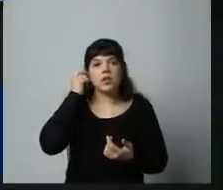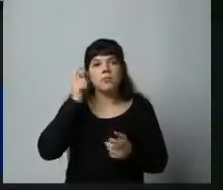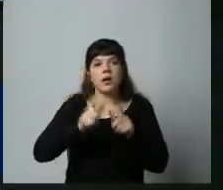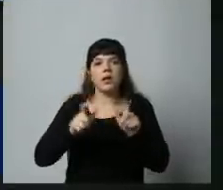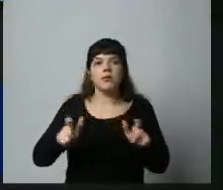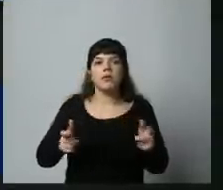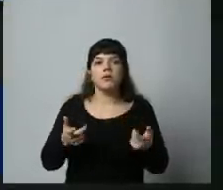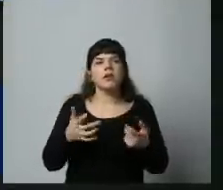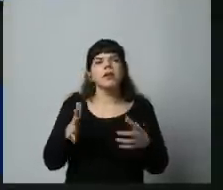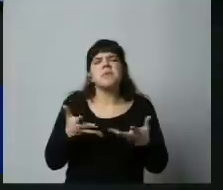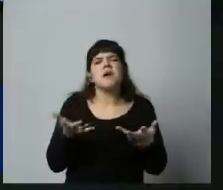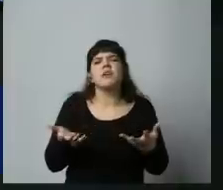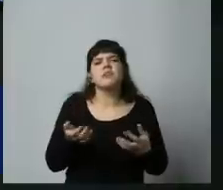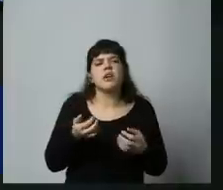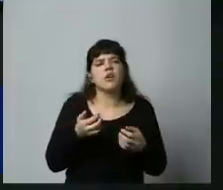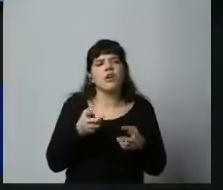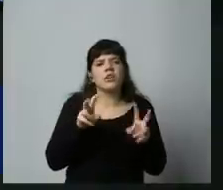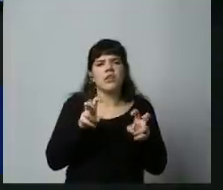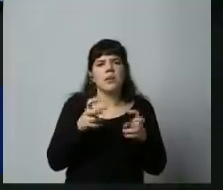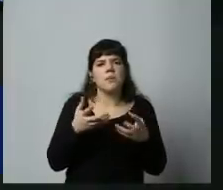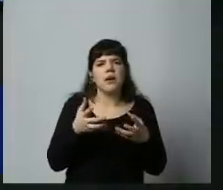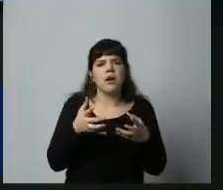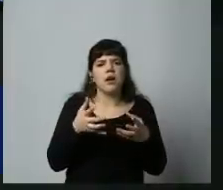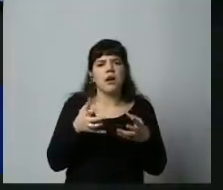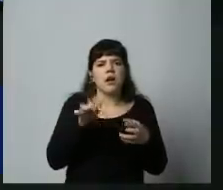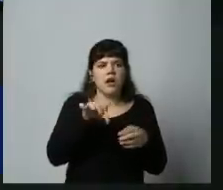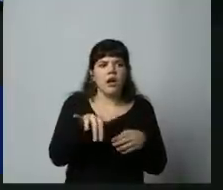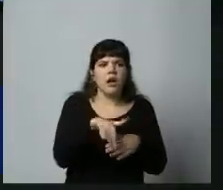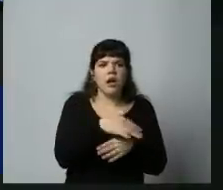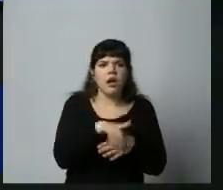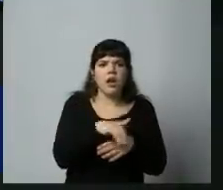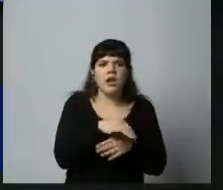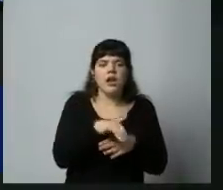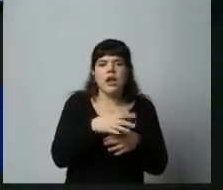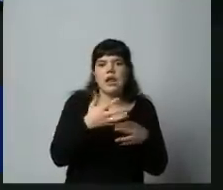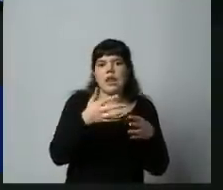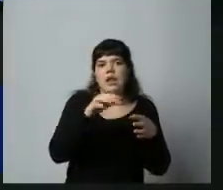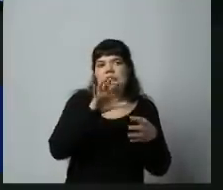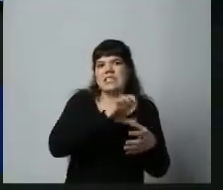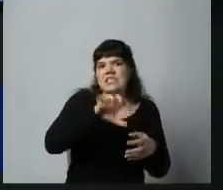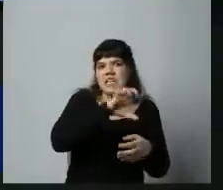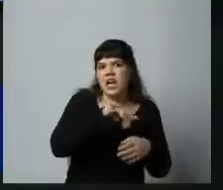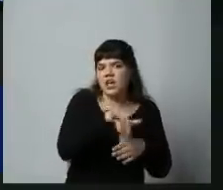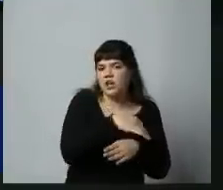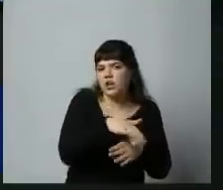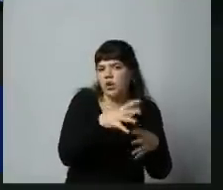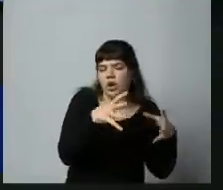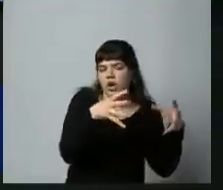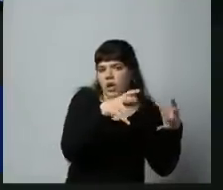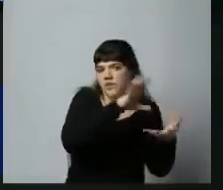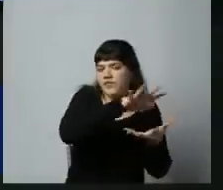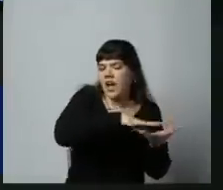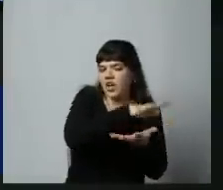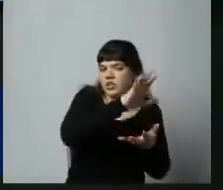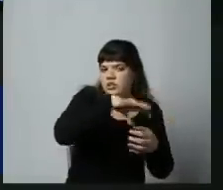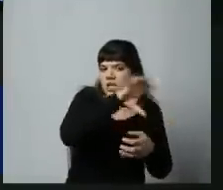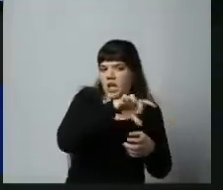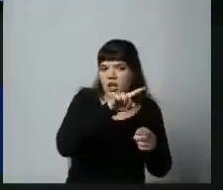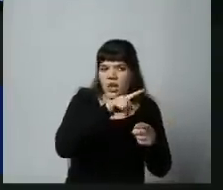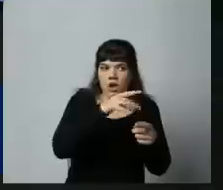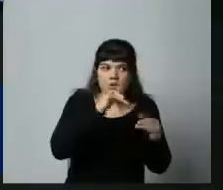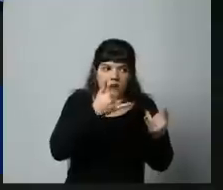afectada sobre esto qué pasa con la relocalización del asentamiento de la fortaleza del Cerro porque se supone que ya estaba el terreno que ya estaba